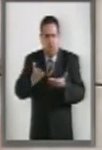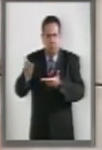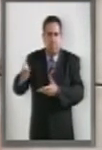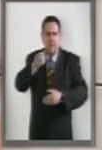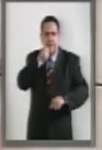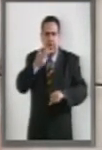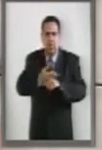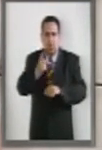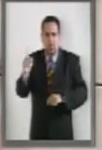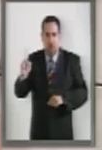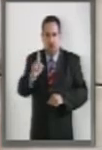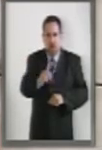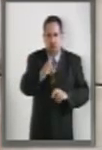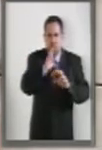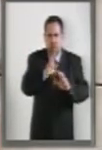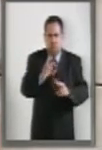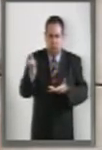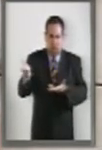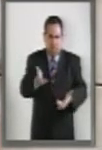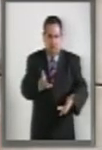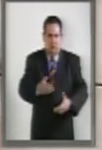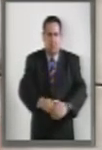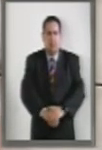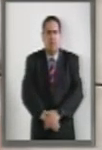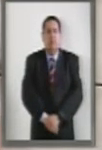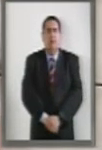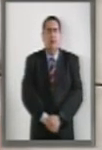palabra. Si gusta, espera en la tribuna, senador Monreal.